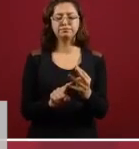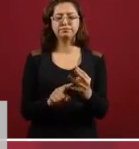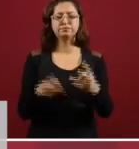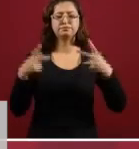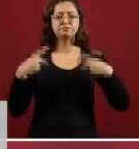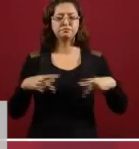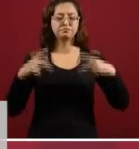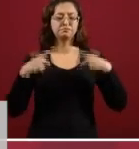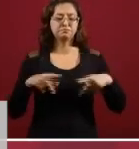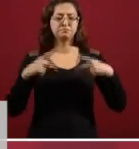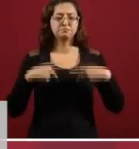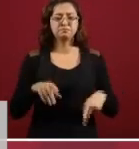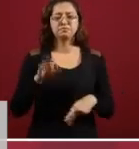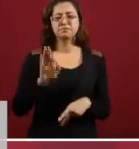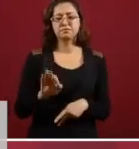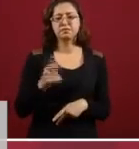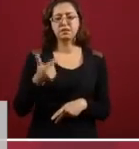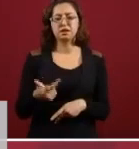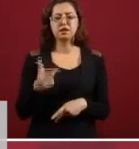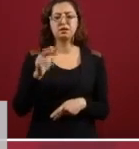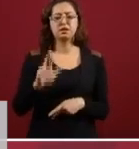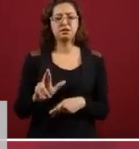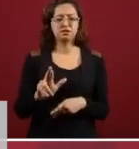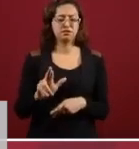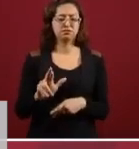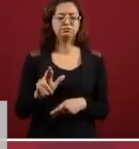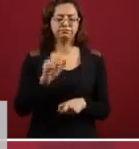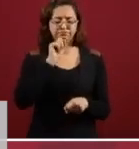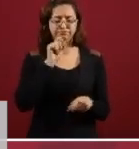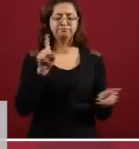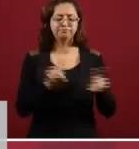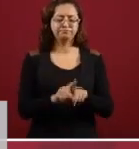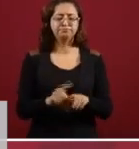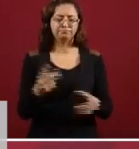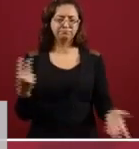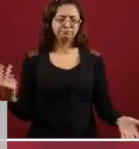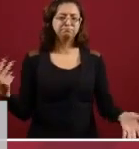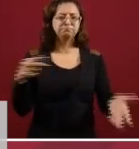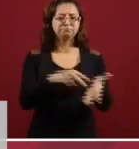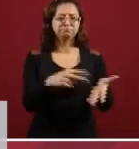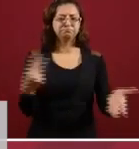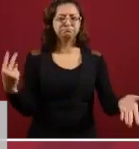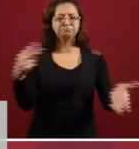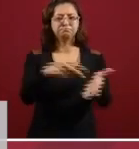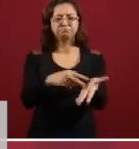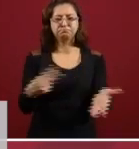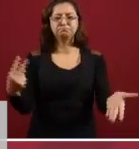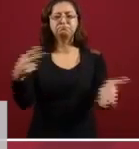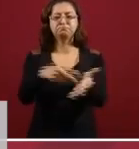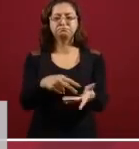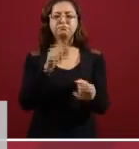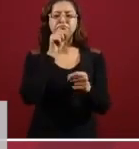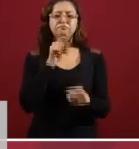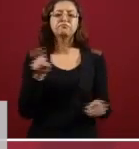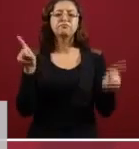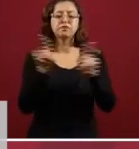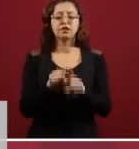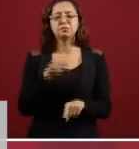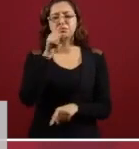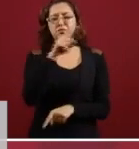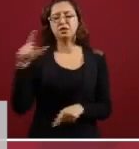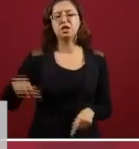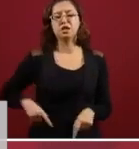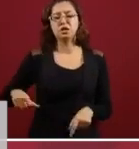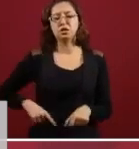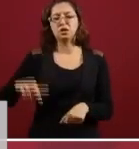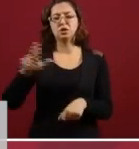paz y por ese motivo no es la opción responder con violencia. Desde hace mucho tiempo existe una diferencia y reitera su libertad de expresarse.